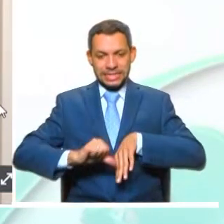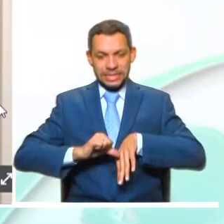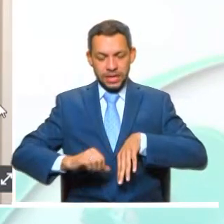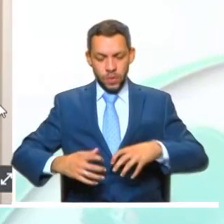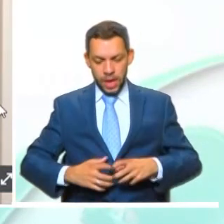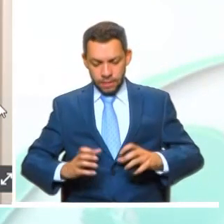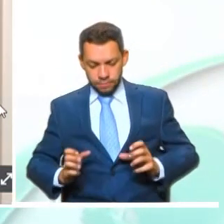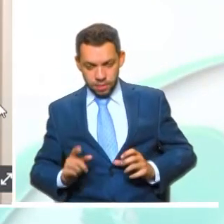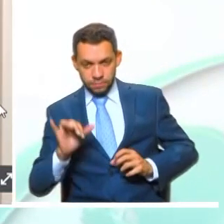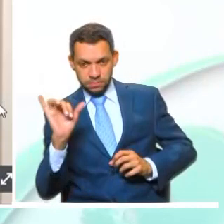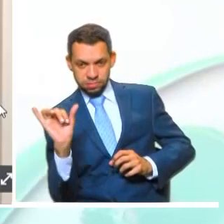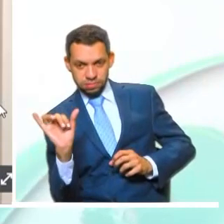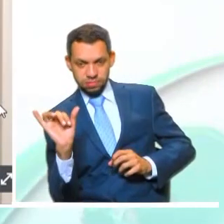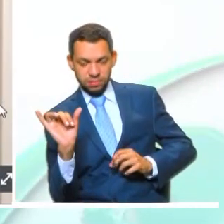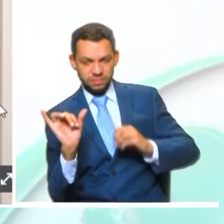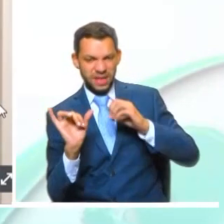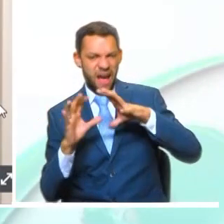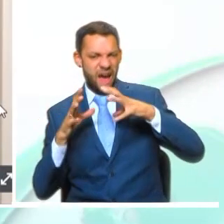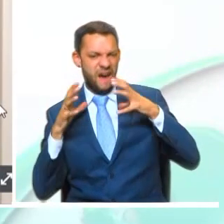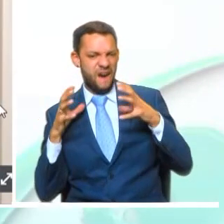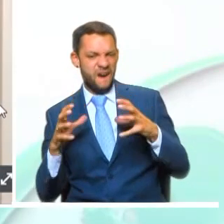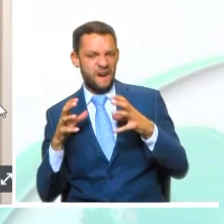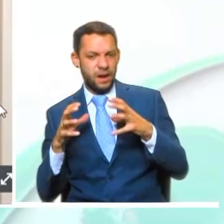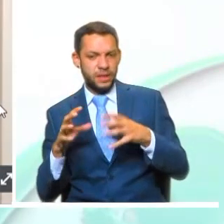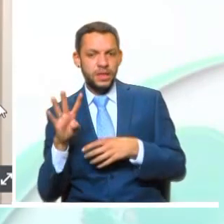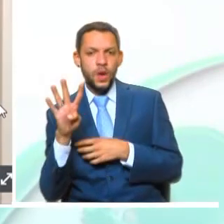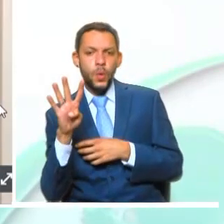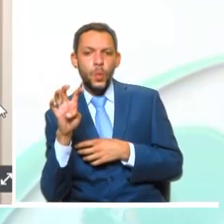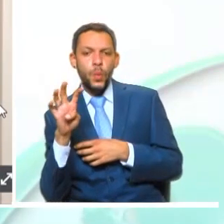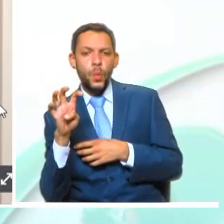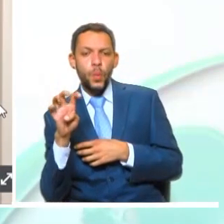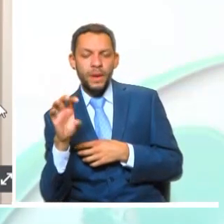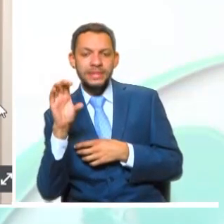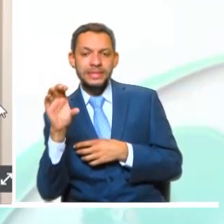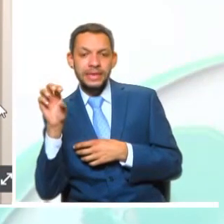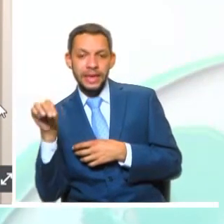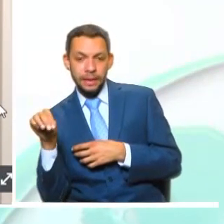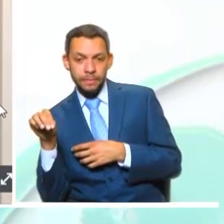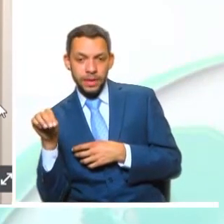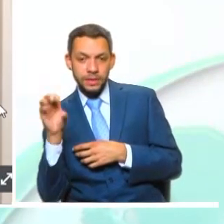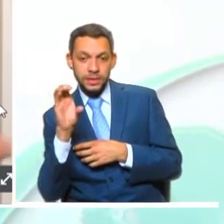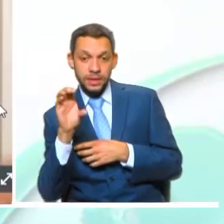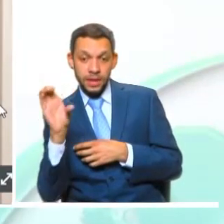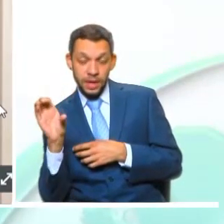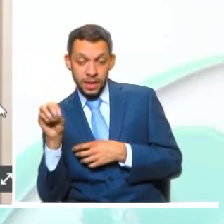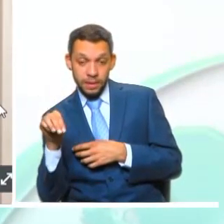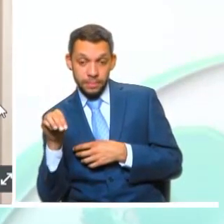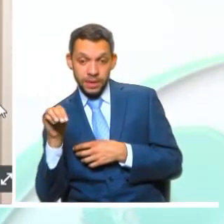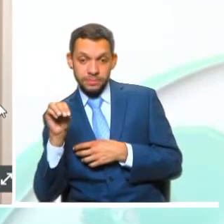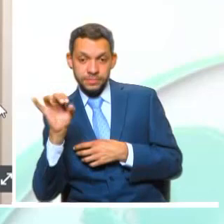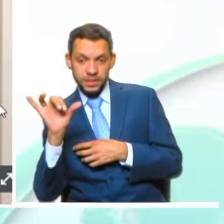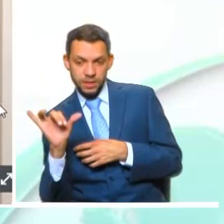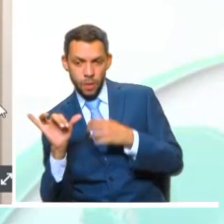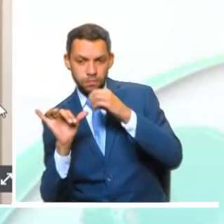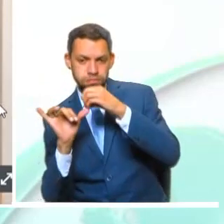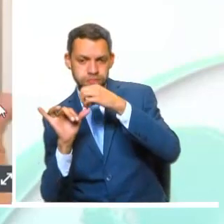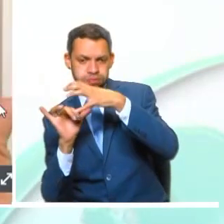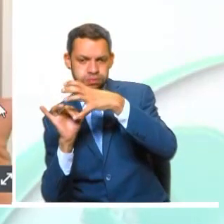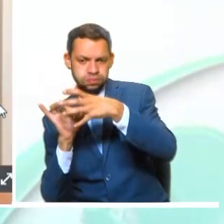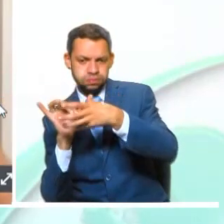grande de aproximadamente 9 centímetros casi el tamaño del útero y este tumor ya le había